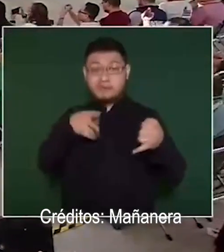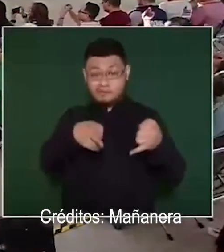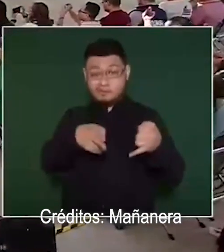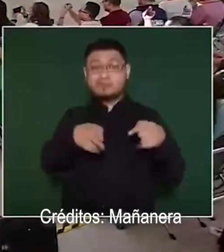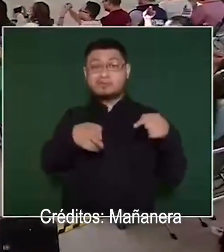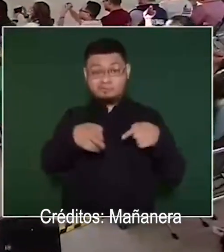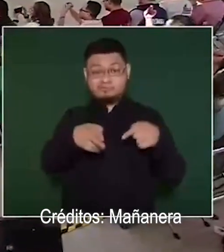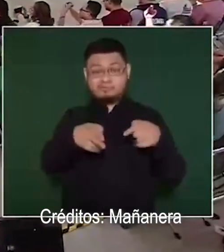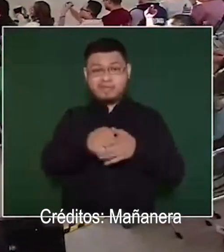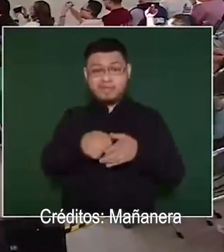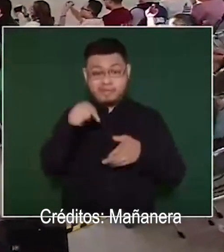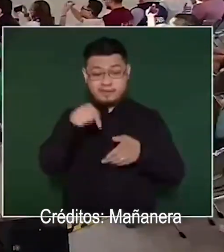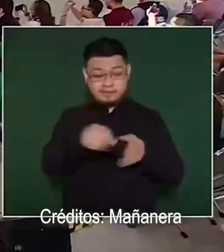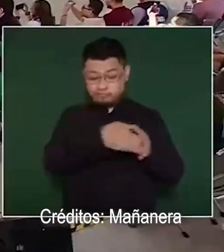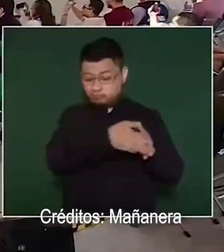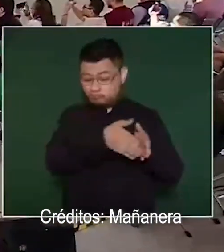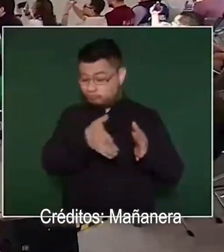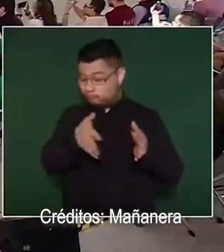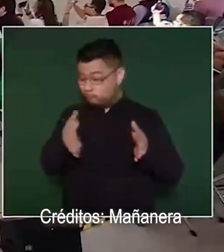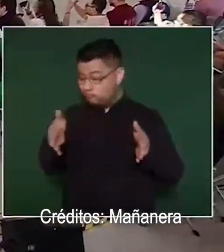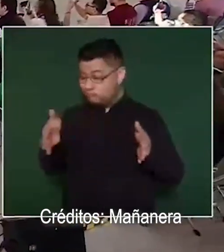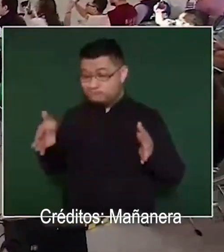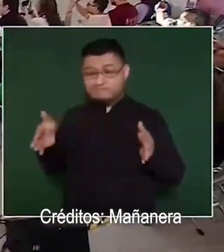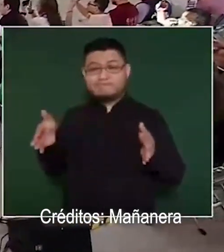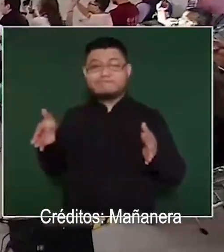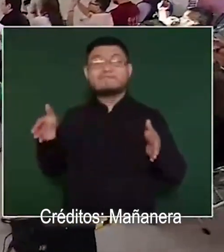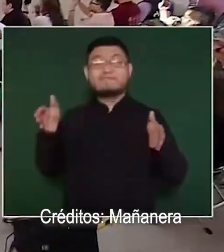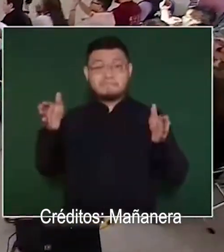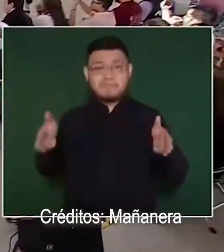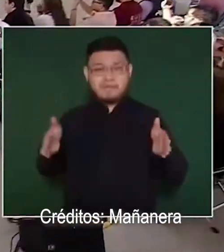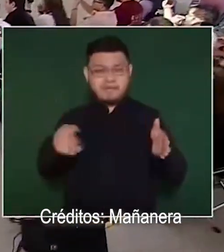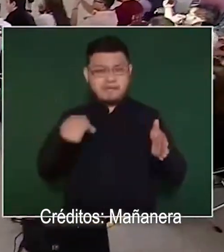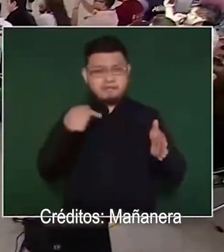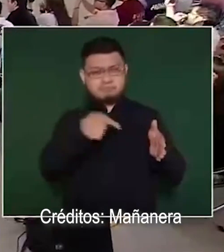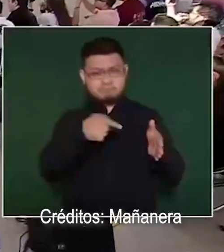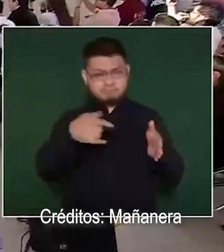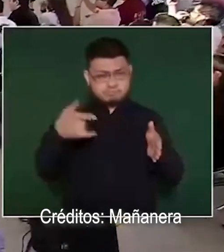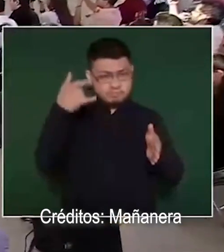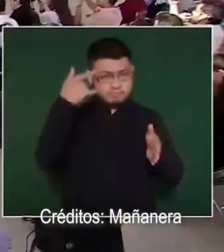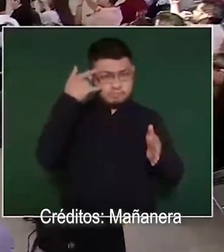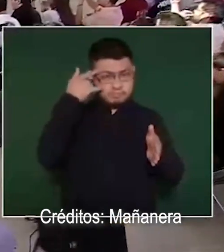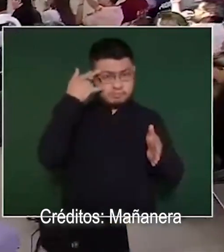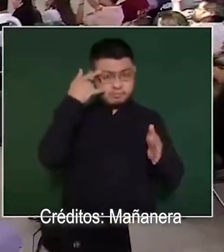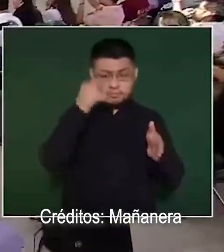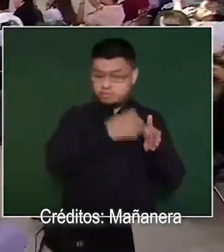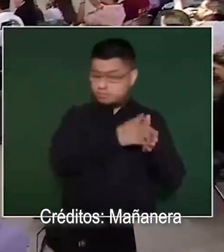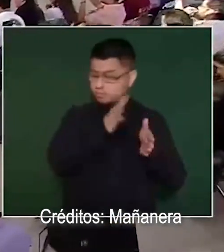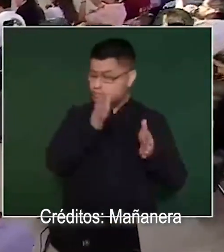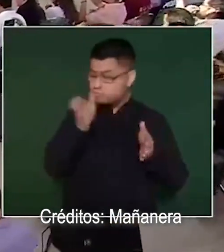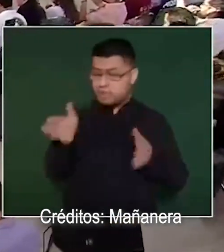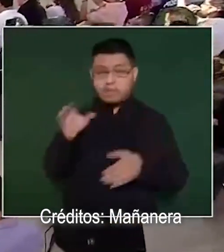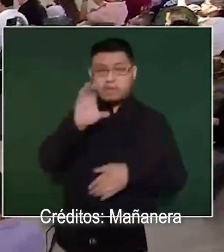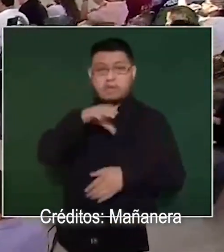tramo de Campeche a Cancún.